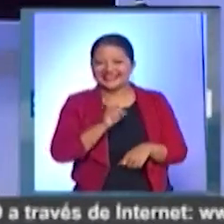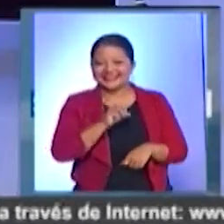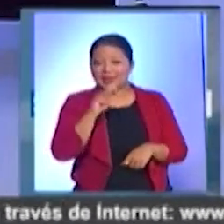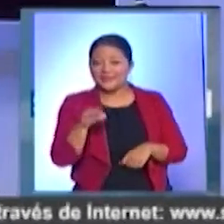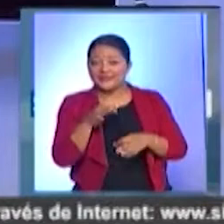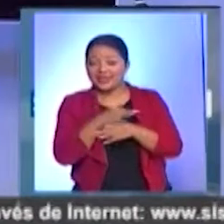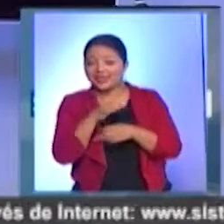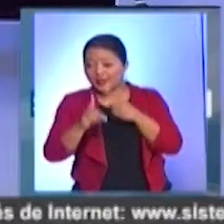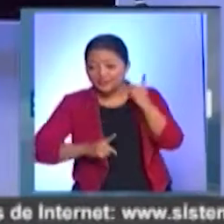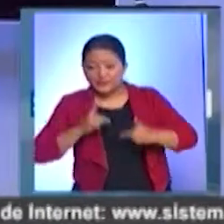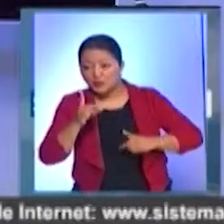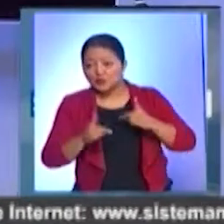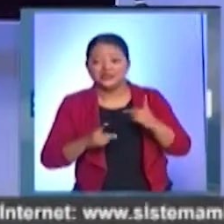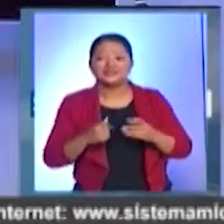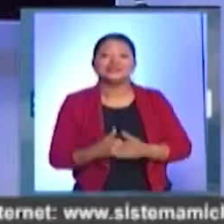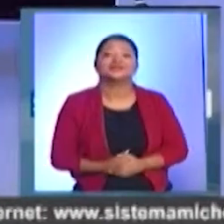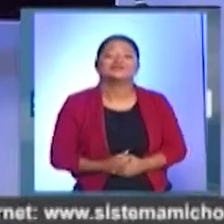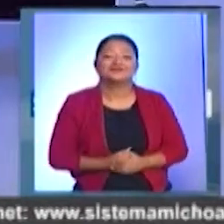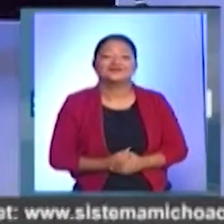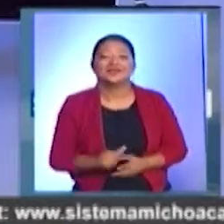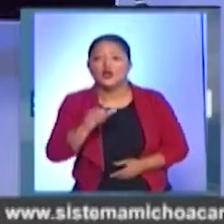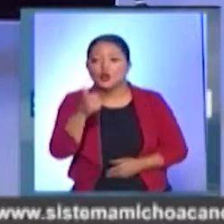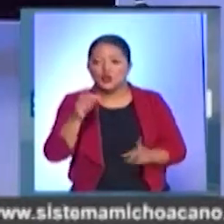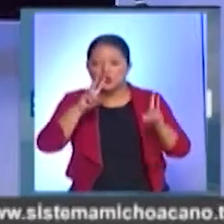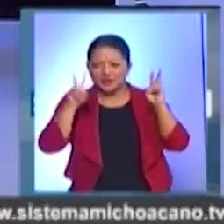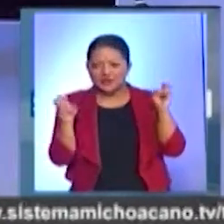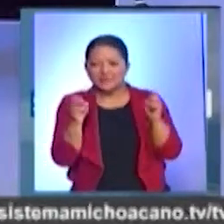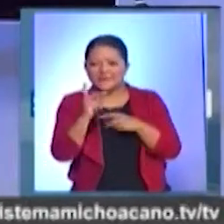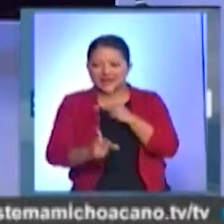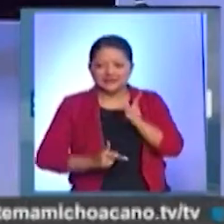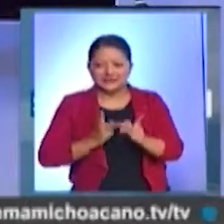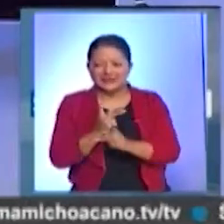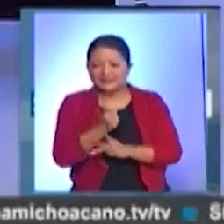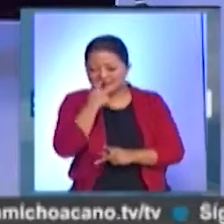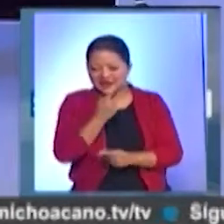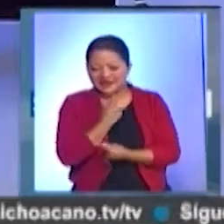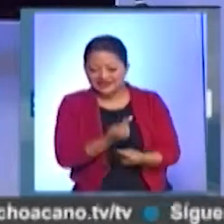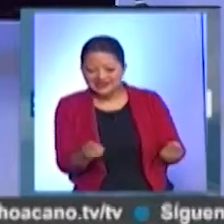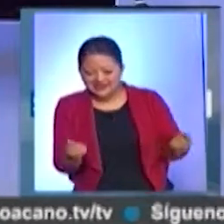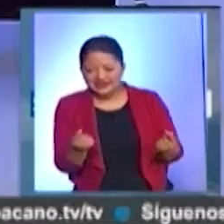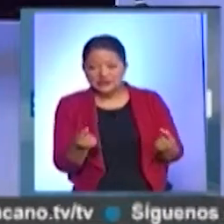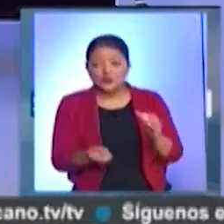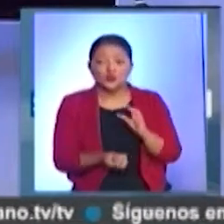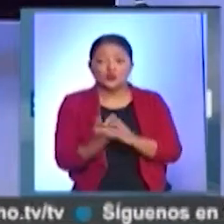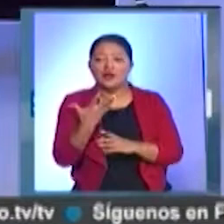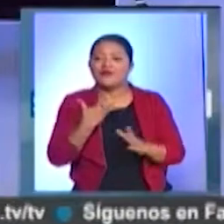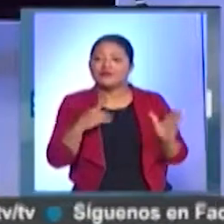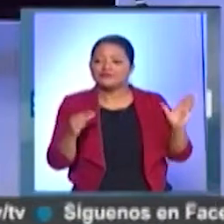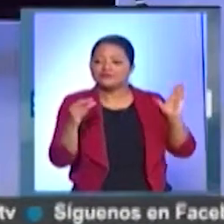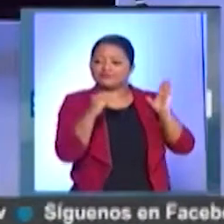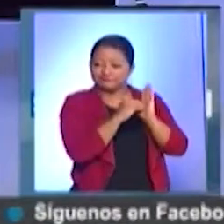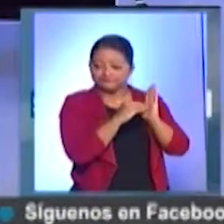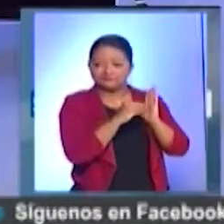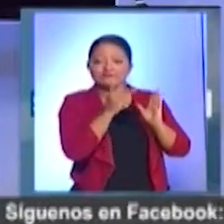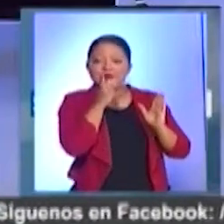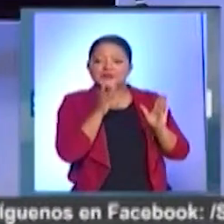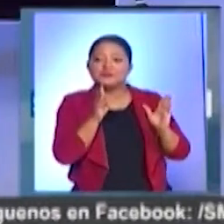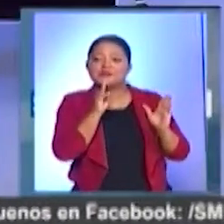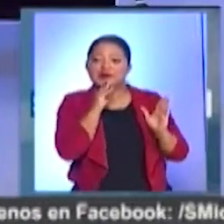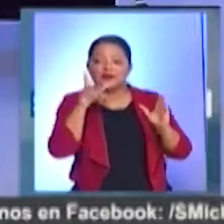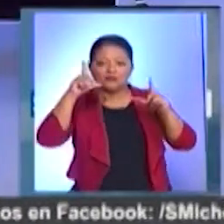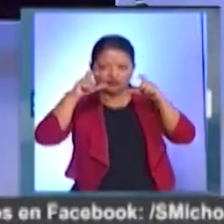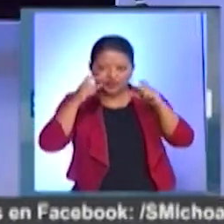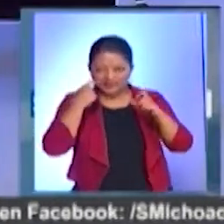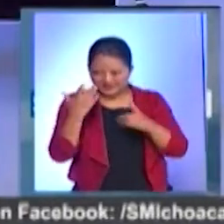deportes y en otros temas el nuevo pasaporte mexicano para menores de edad va a incluir la fotografía de los padres aquí más